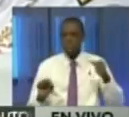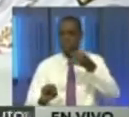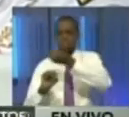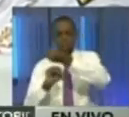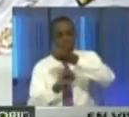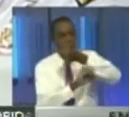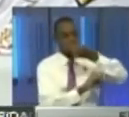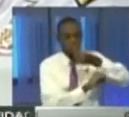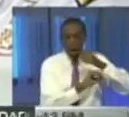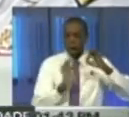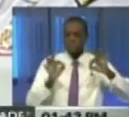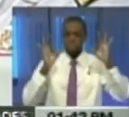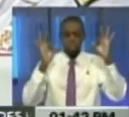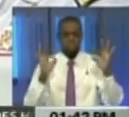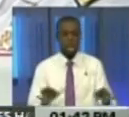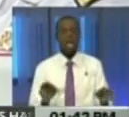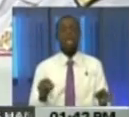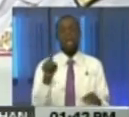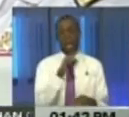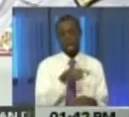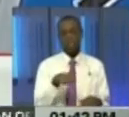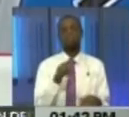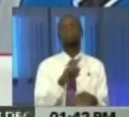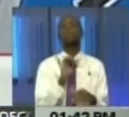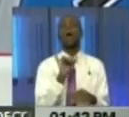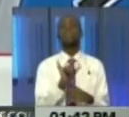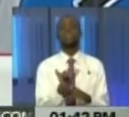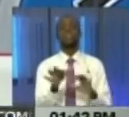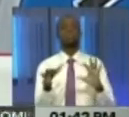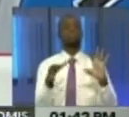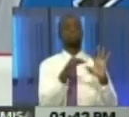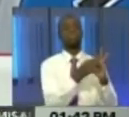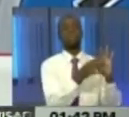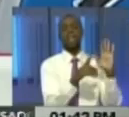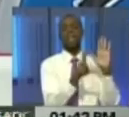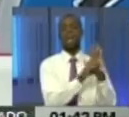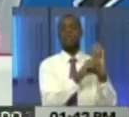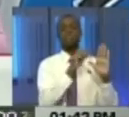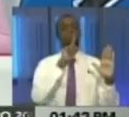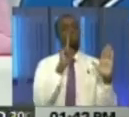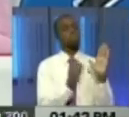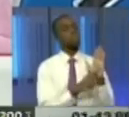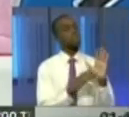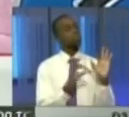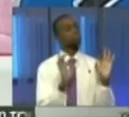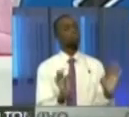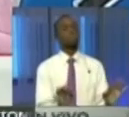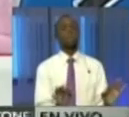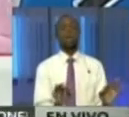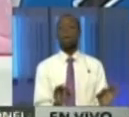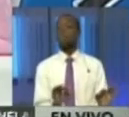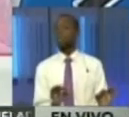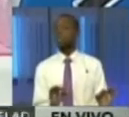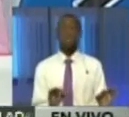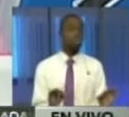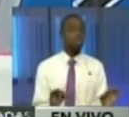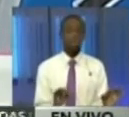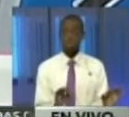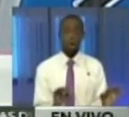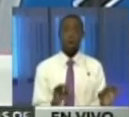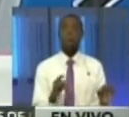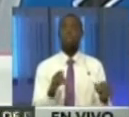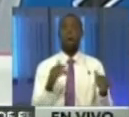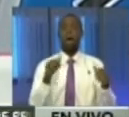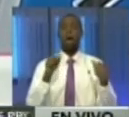importante como el cumplimiento de la ley, pues los resultados del proceso mismo conllevarían eventualmente la interrupción de un